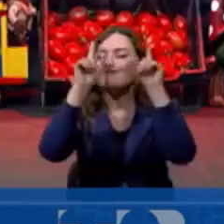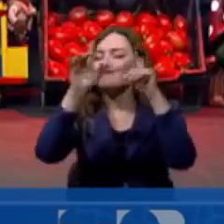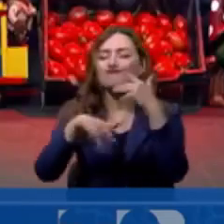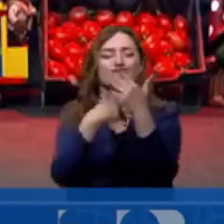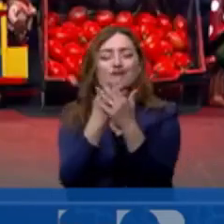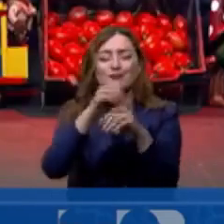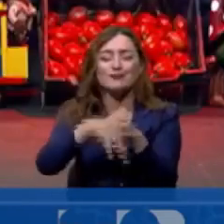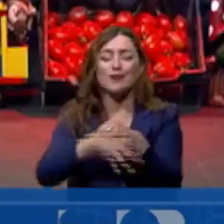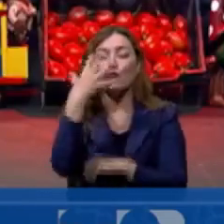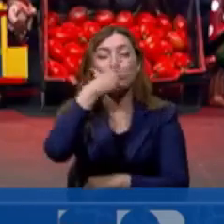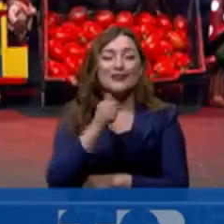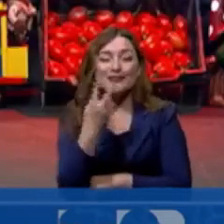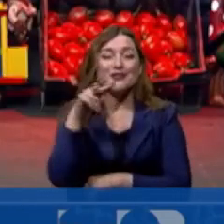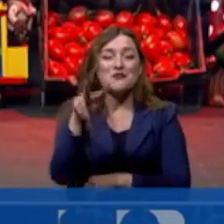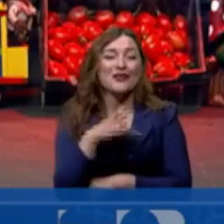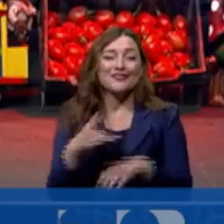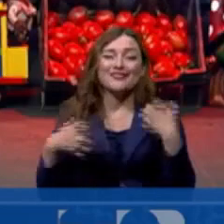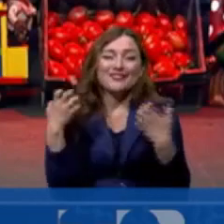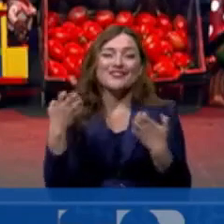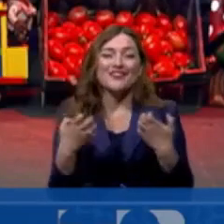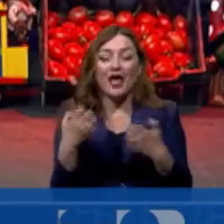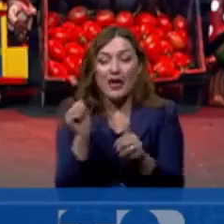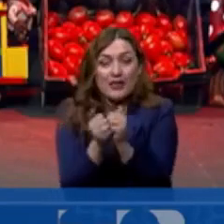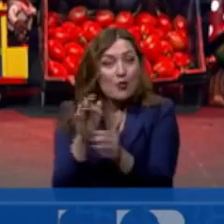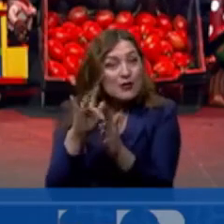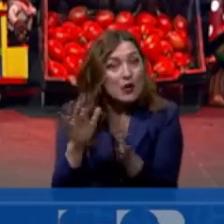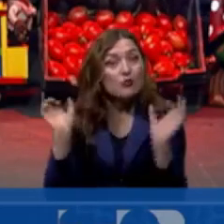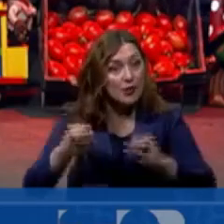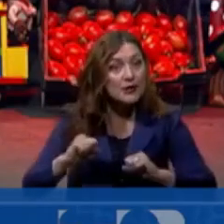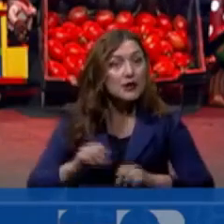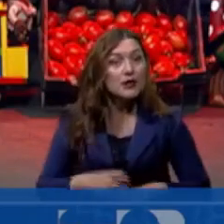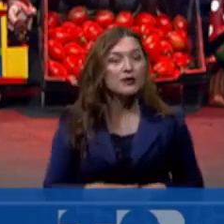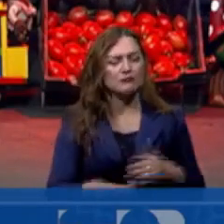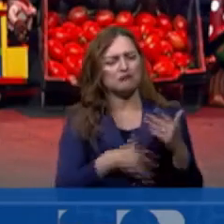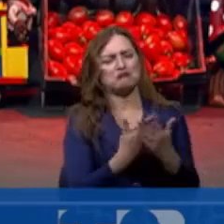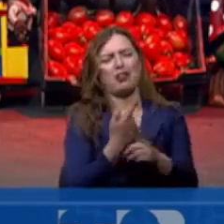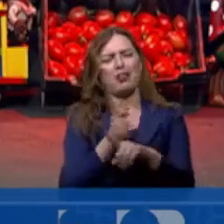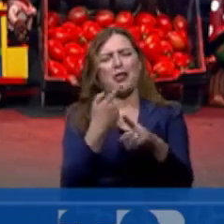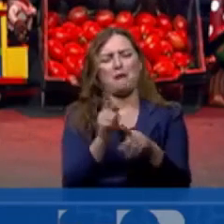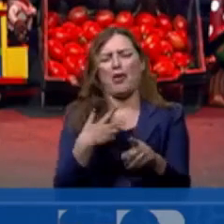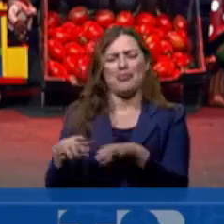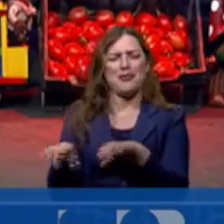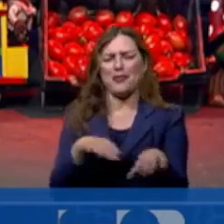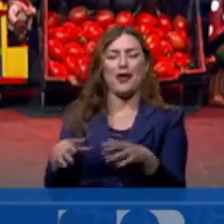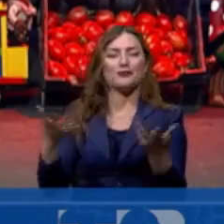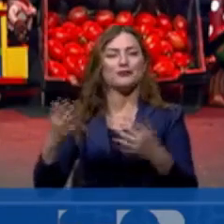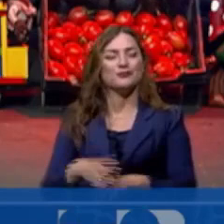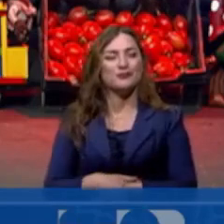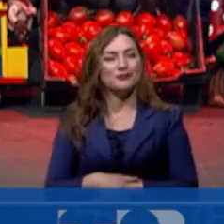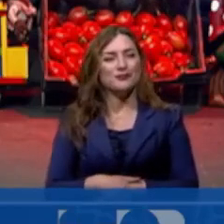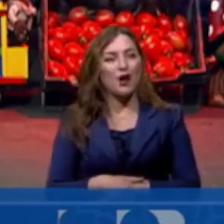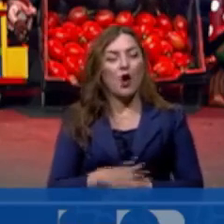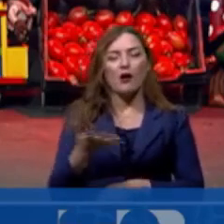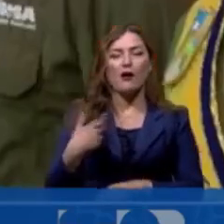cascadas preciosas, cuando las vemos ahí nos emocionamos. ¿Hay cómo hacer deportes extremos ahí? Hay toda una variedad de actividades. Hay